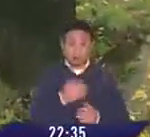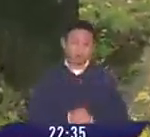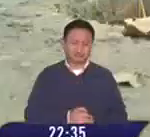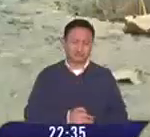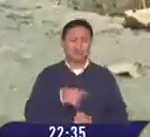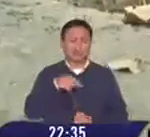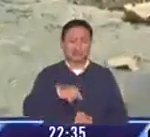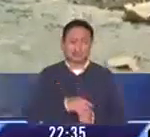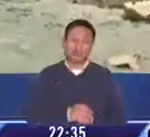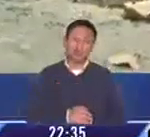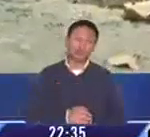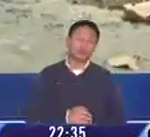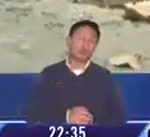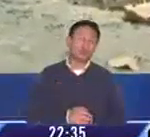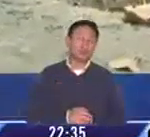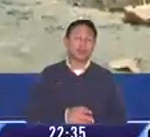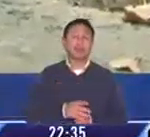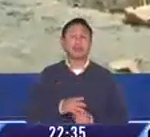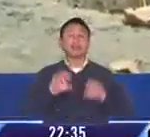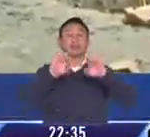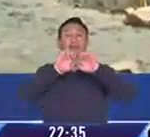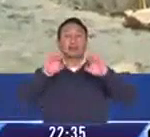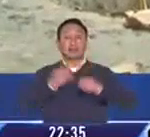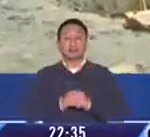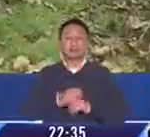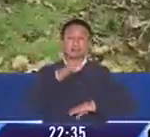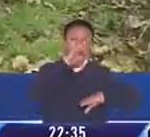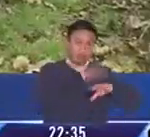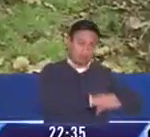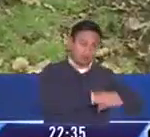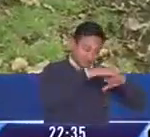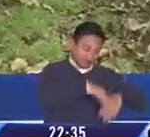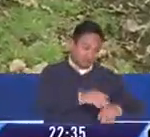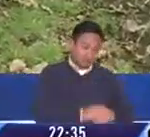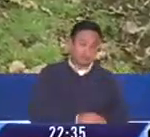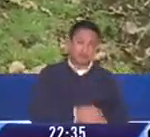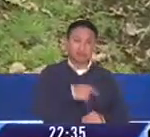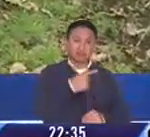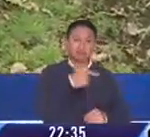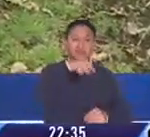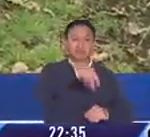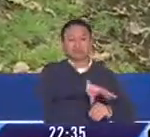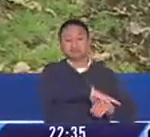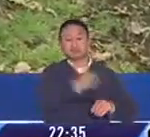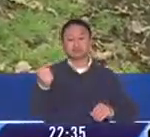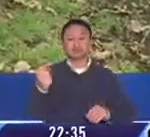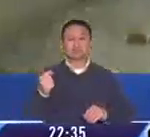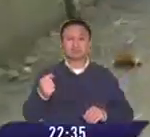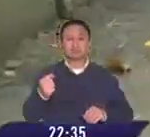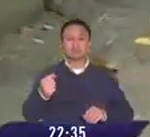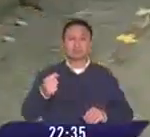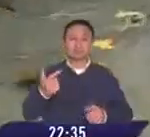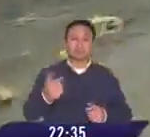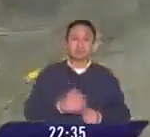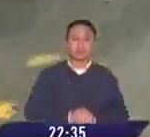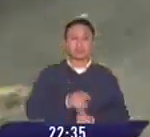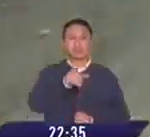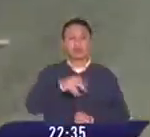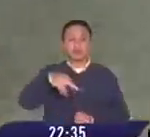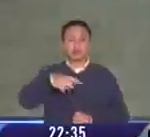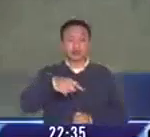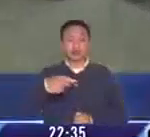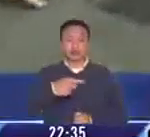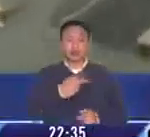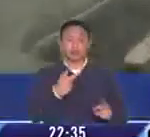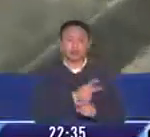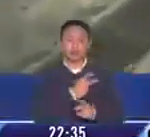círculo vicioso. La empresa de agua potable coloca las rejillas y en unos cuantos días desaparecen. Para peatones y